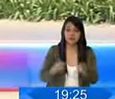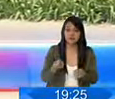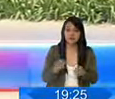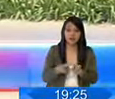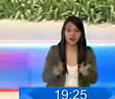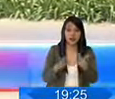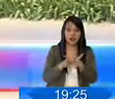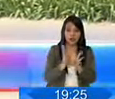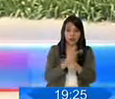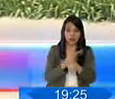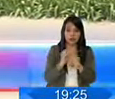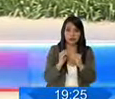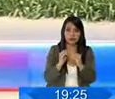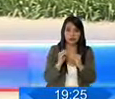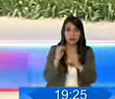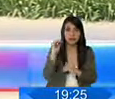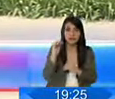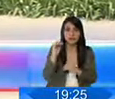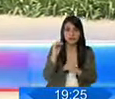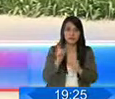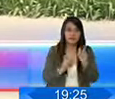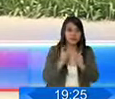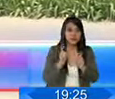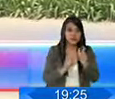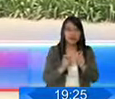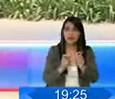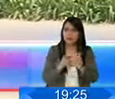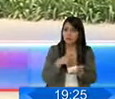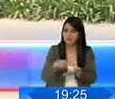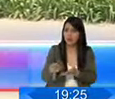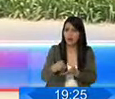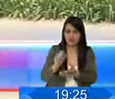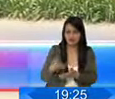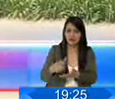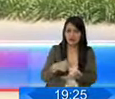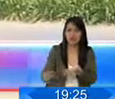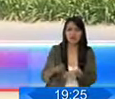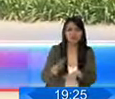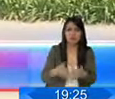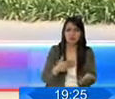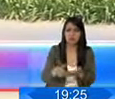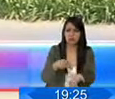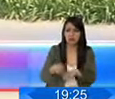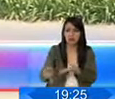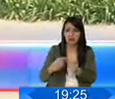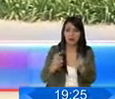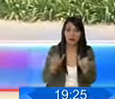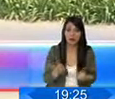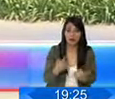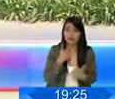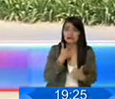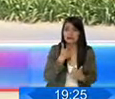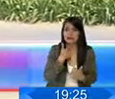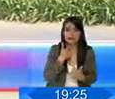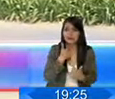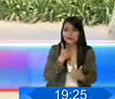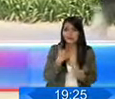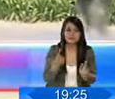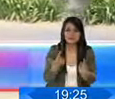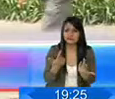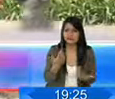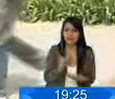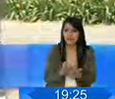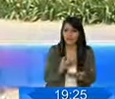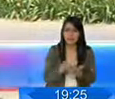precios han crecido muy rápidamente porque la gente estaba dispuesta a pagar precios más altos. Pero ahora, en la situación actual en la que